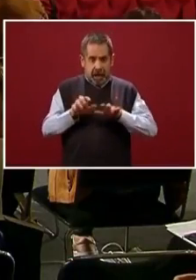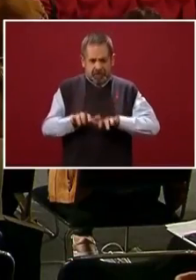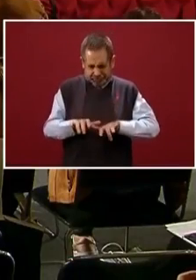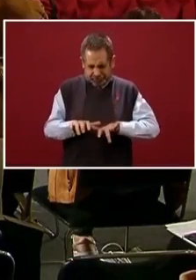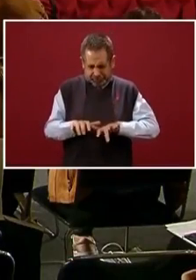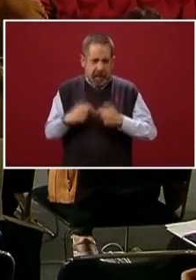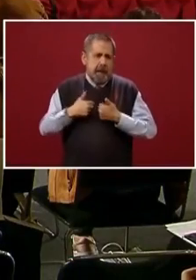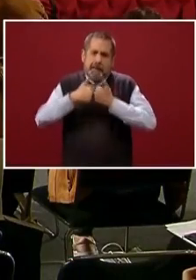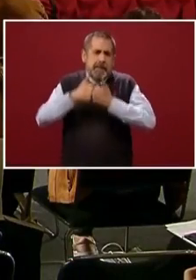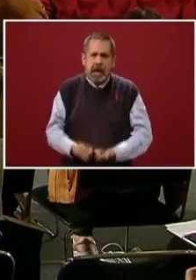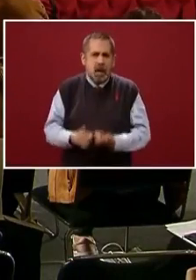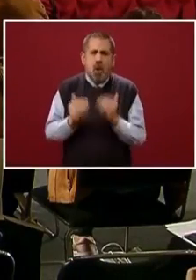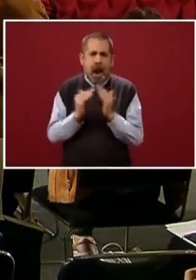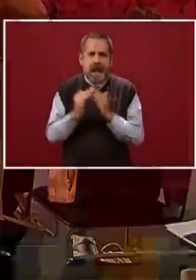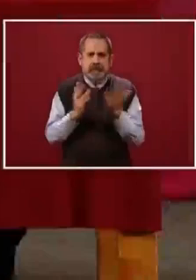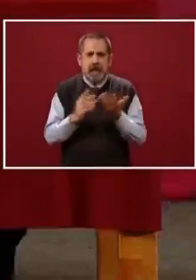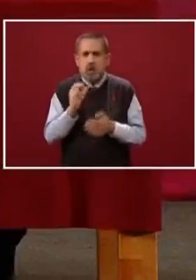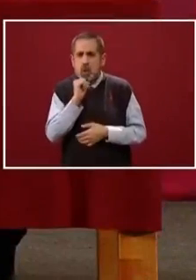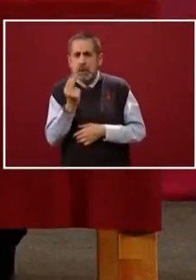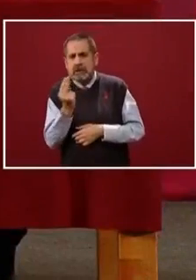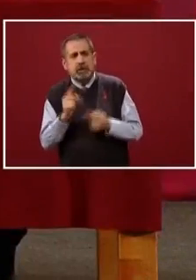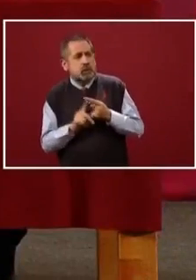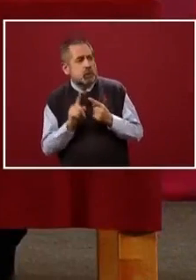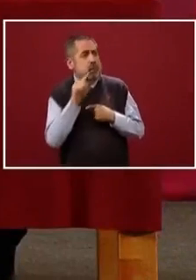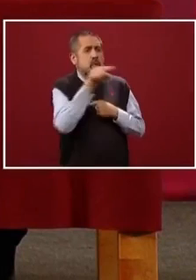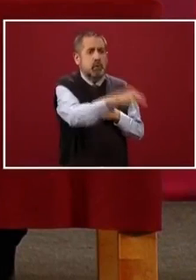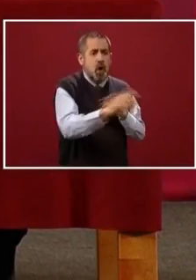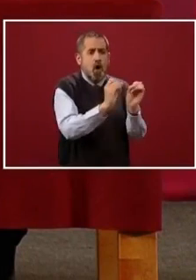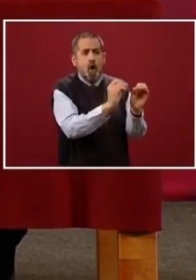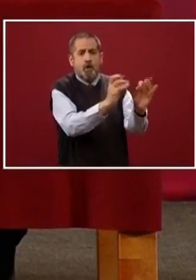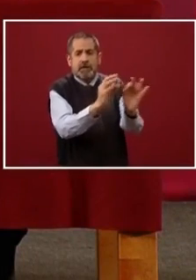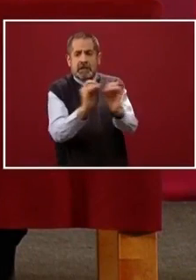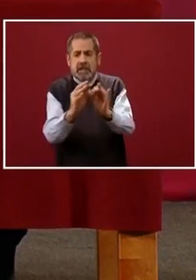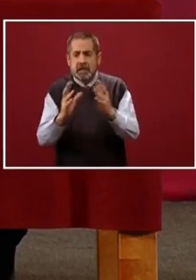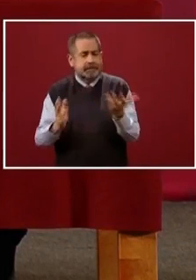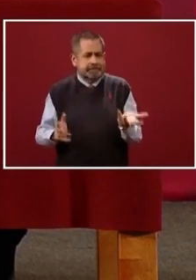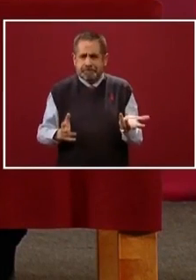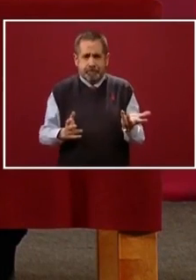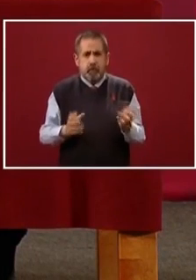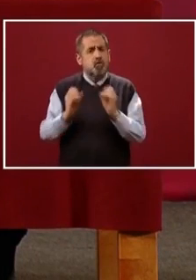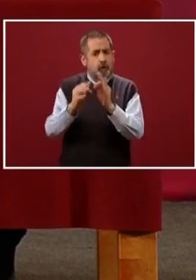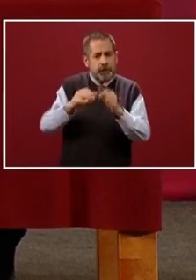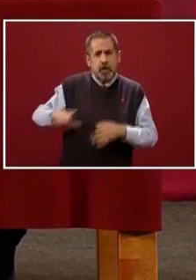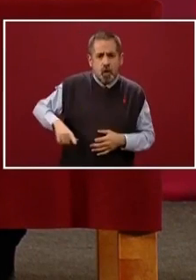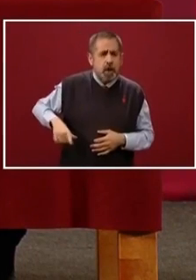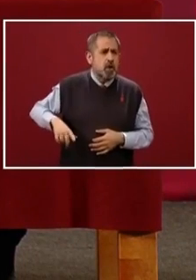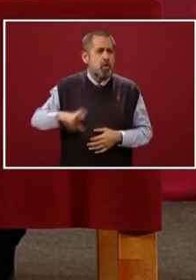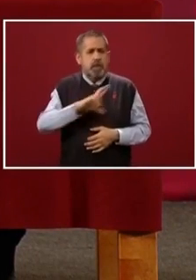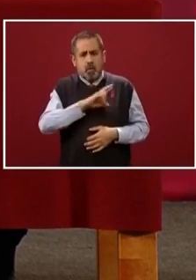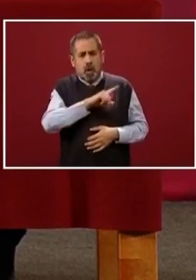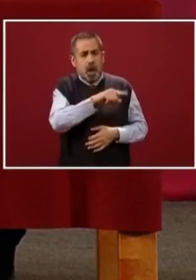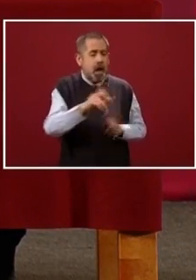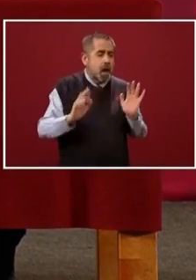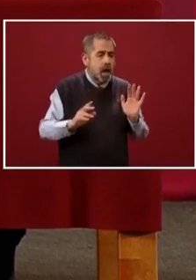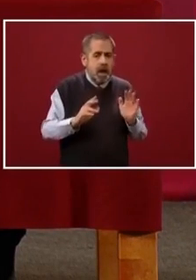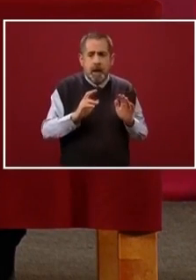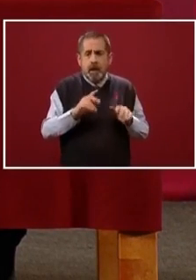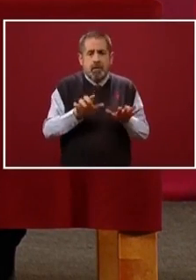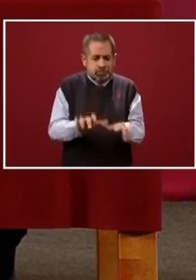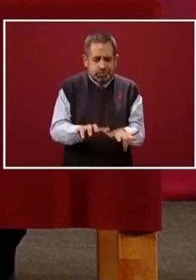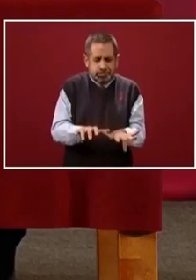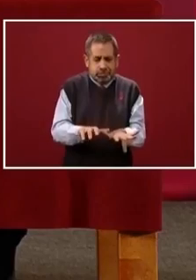mejor que se hagan desde casa. En una gran cantidad de oficinas, tanto públicas como privadas o sociales, la gente trabaja